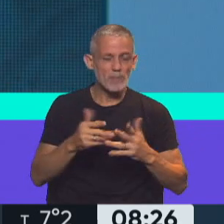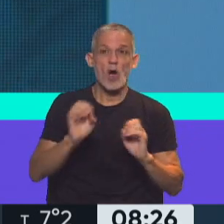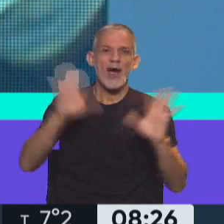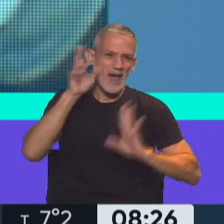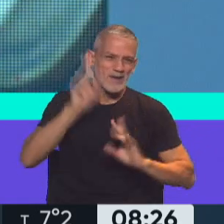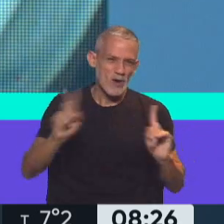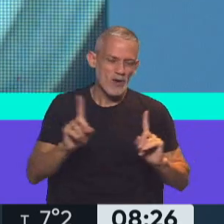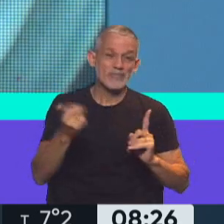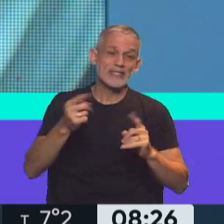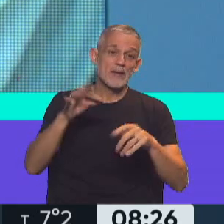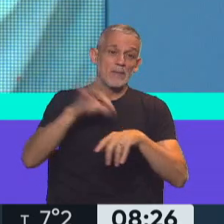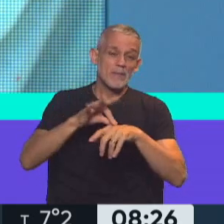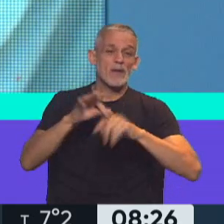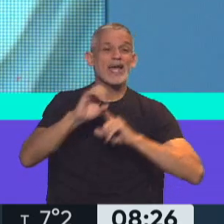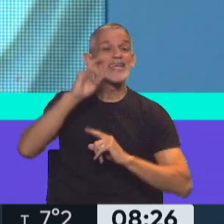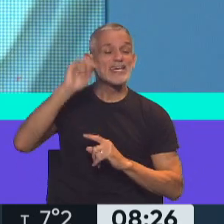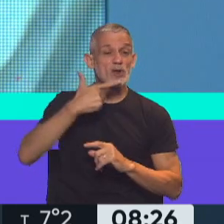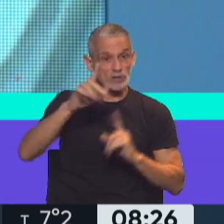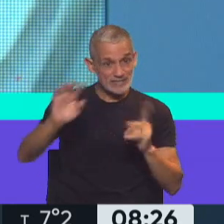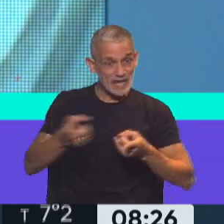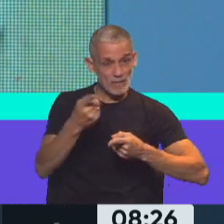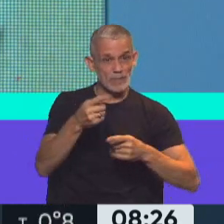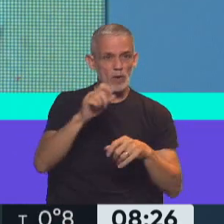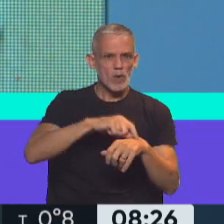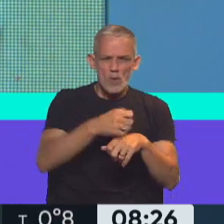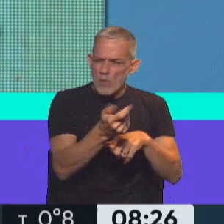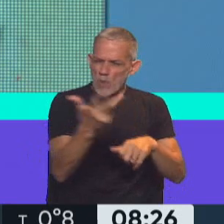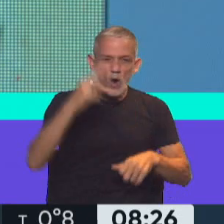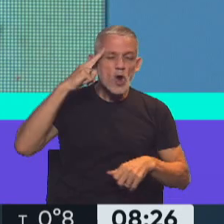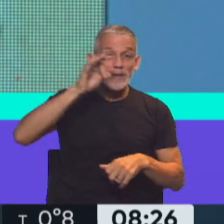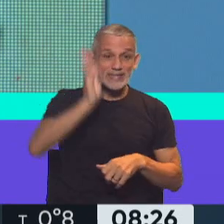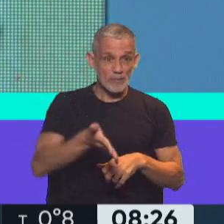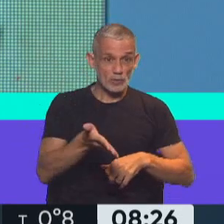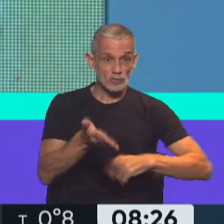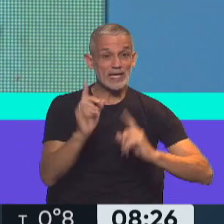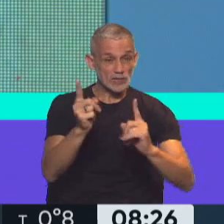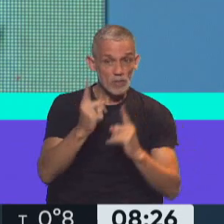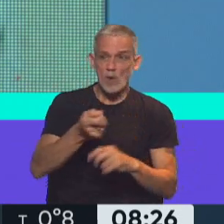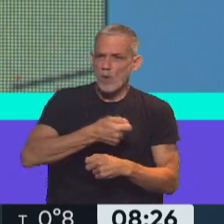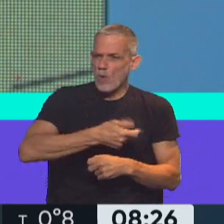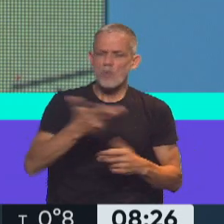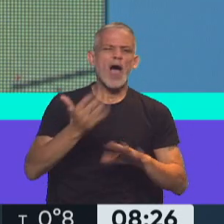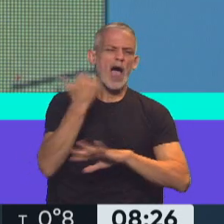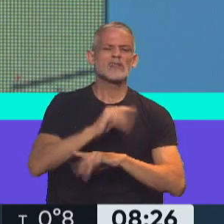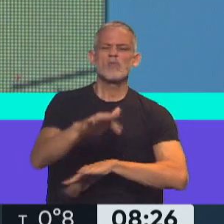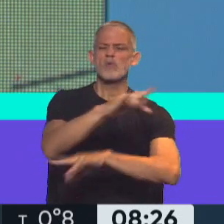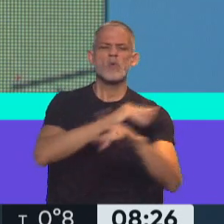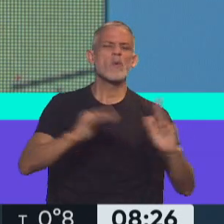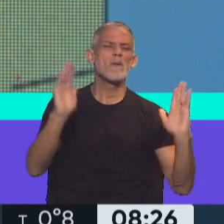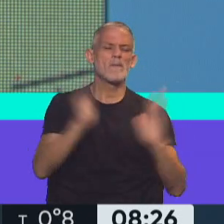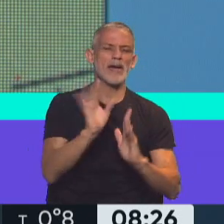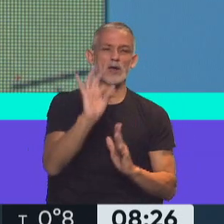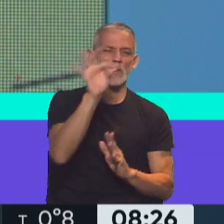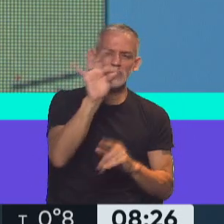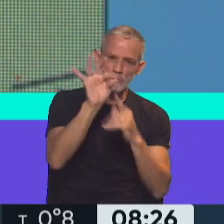doctor Quirós, es que si uno logra coberturas altas de vacunación por encima del 90%, puede disminuir la circulación del virus.